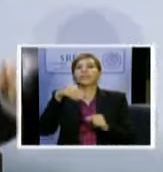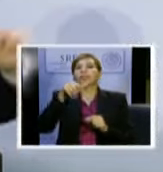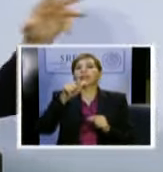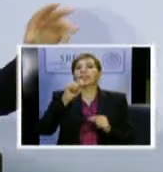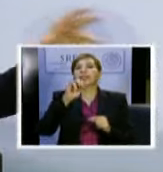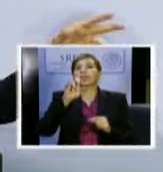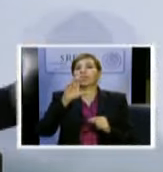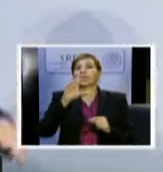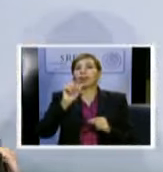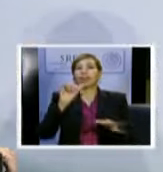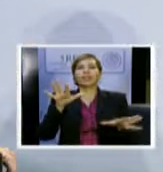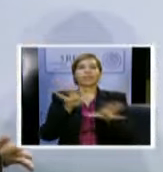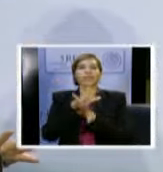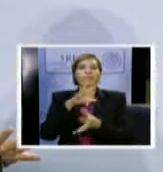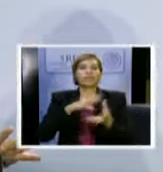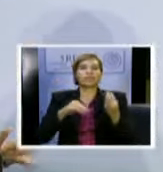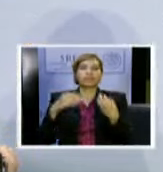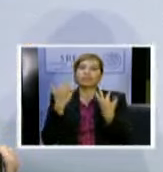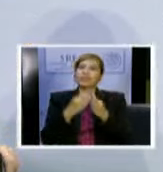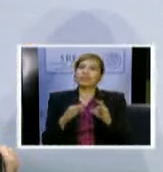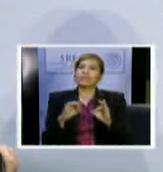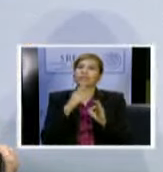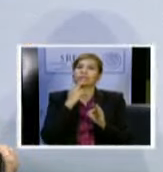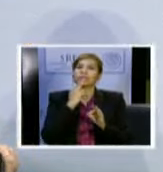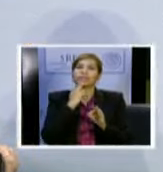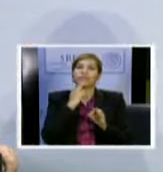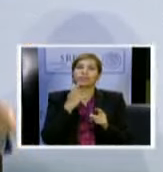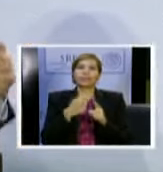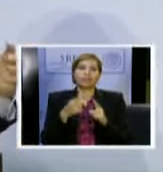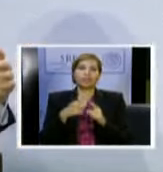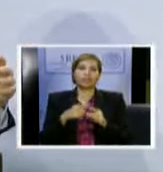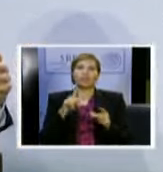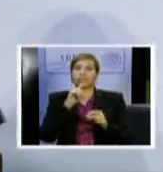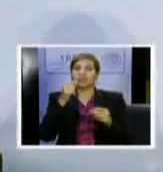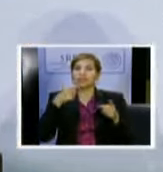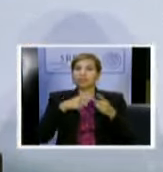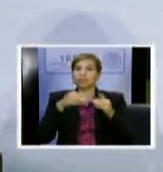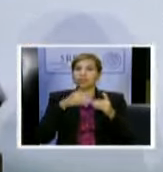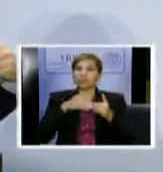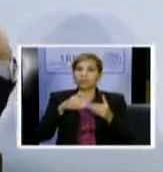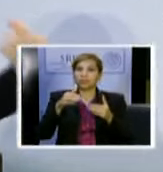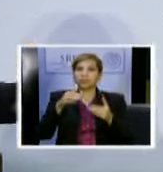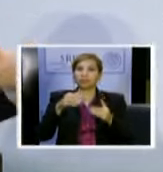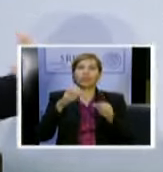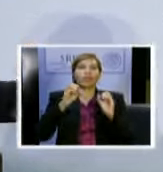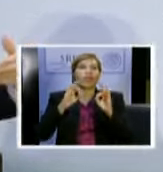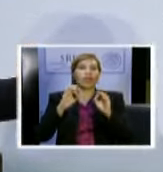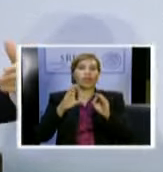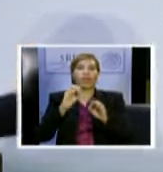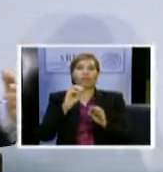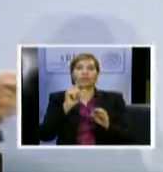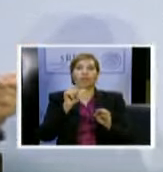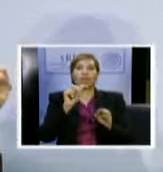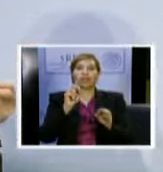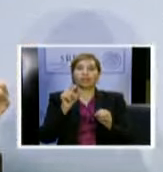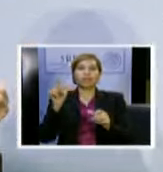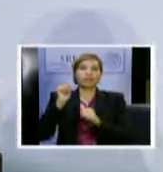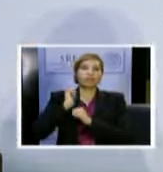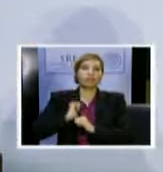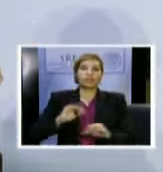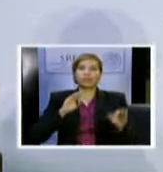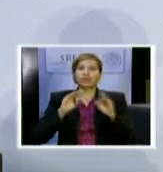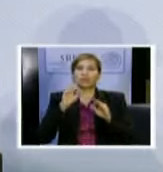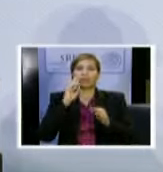que sustituye a una matrícula muy elemental que se elaboraba, y que a partir de entonces los consulados empezamos a hacer una